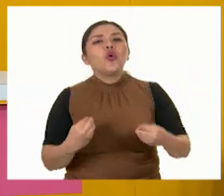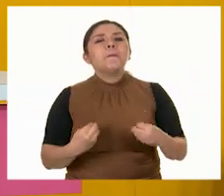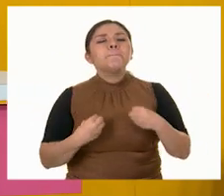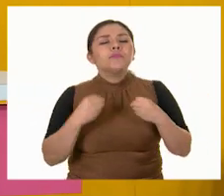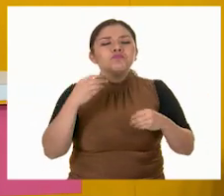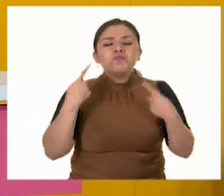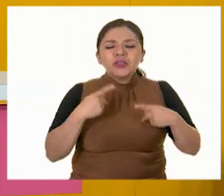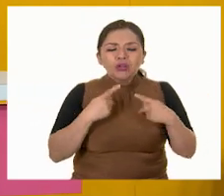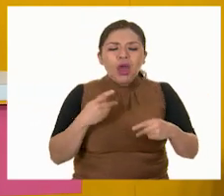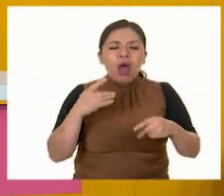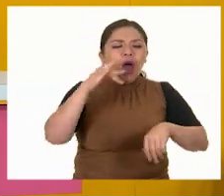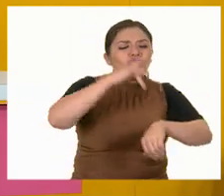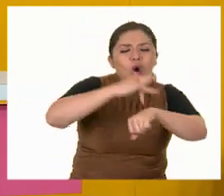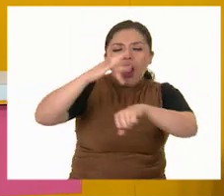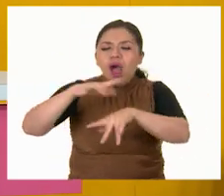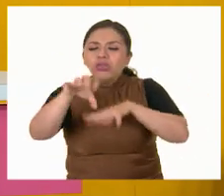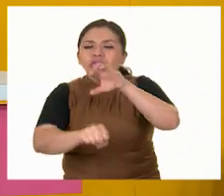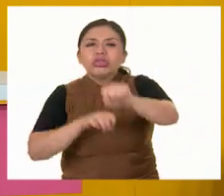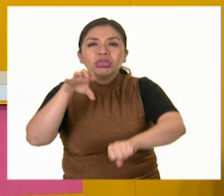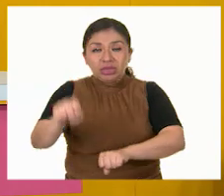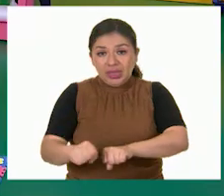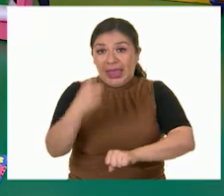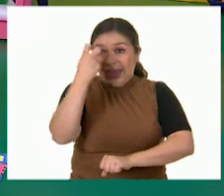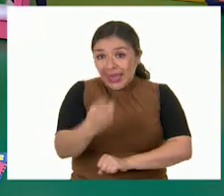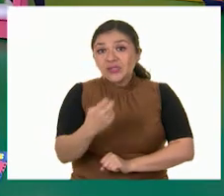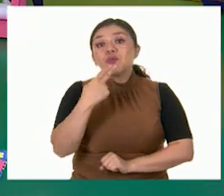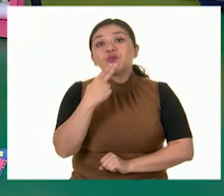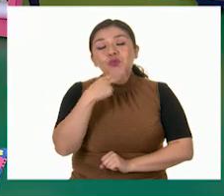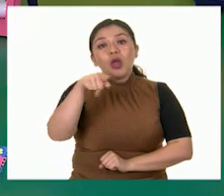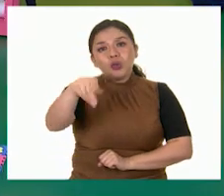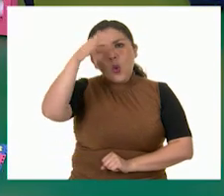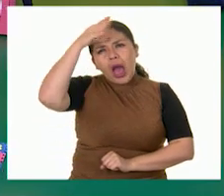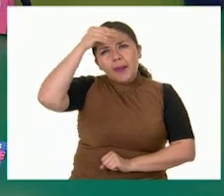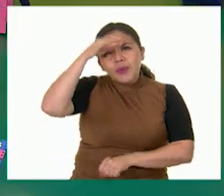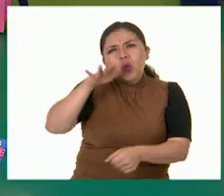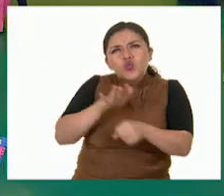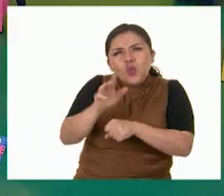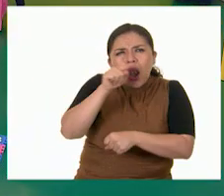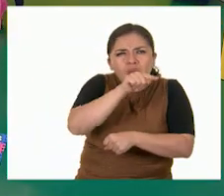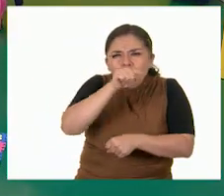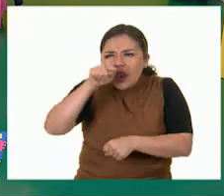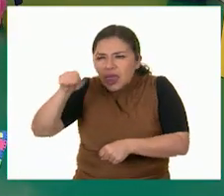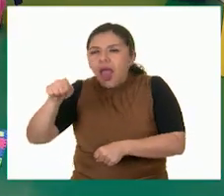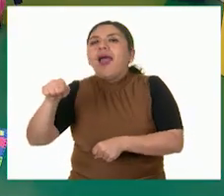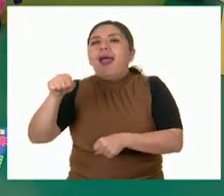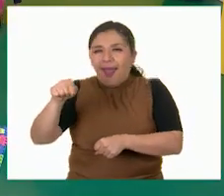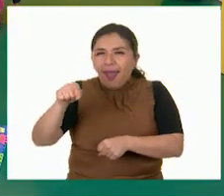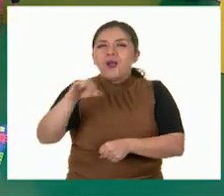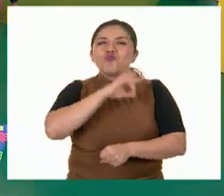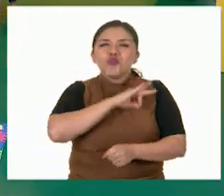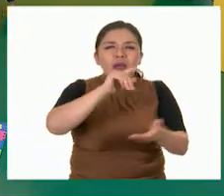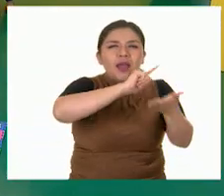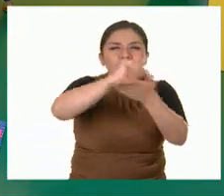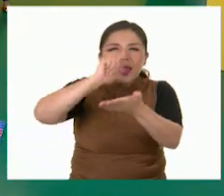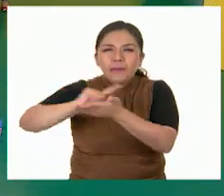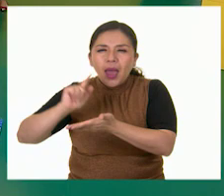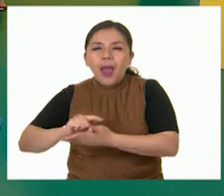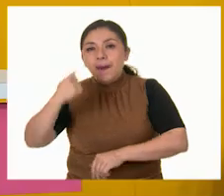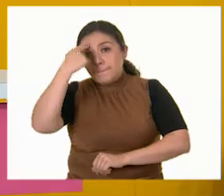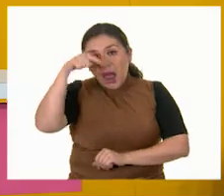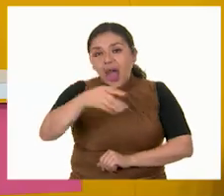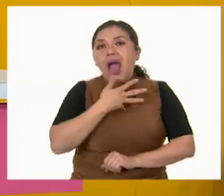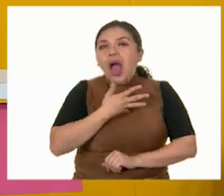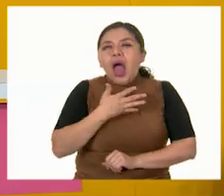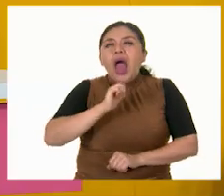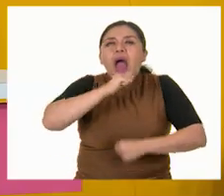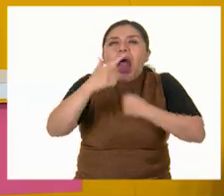ahí tocan varias veces al día. Es muy útil aprender a identificar esos lugares u objetos donde hay huellas